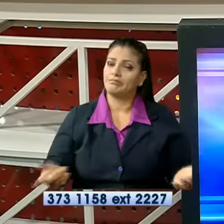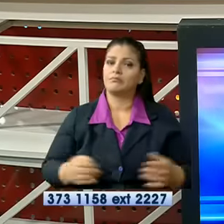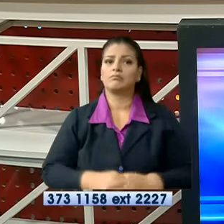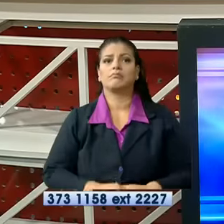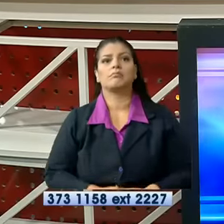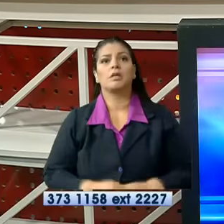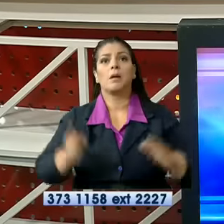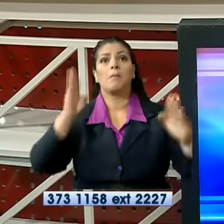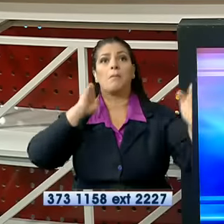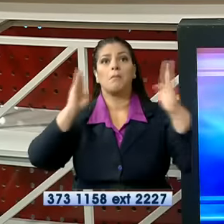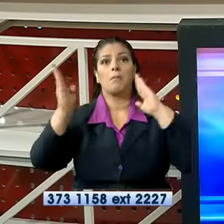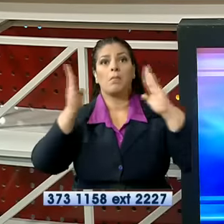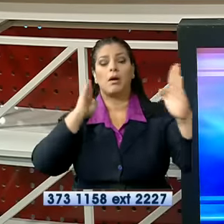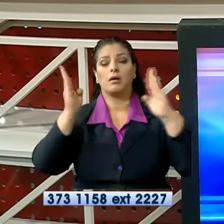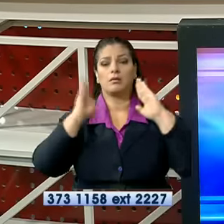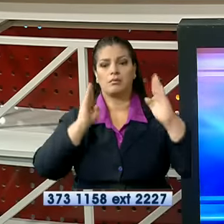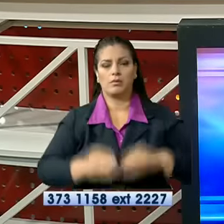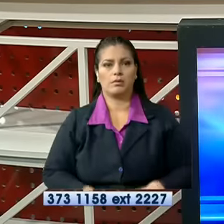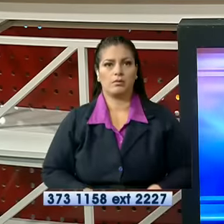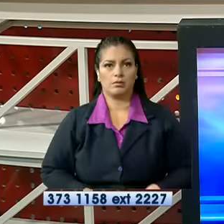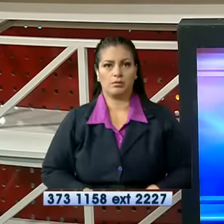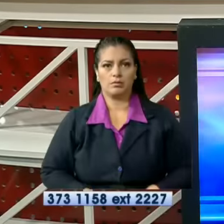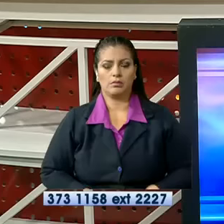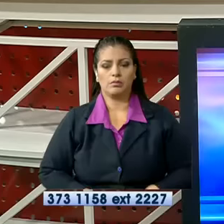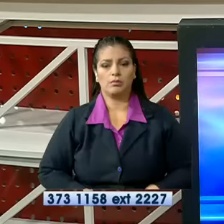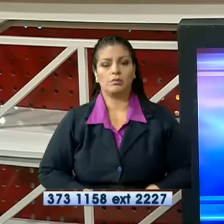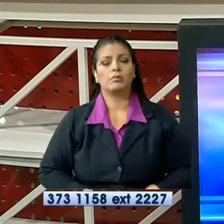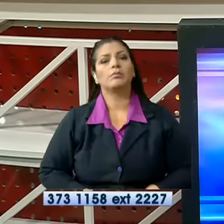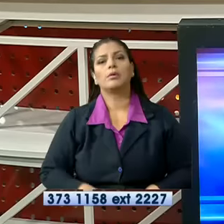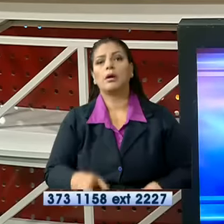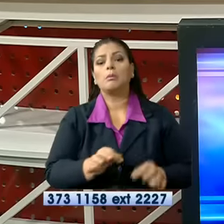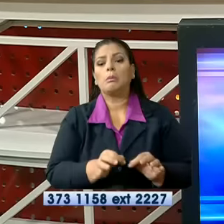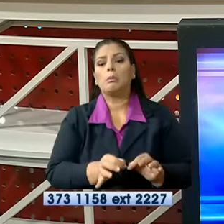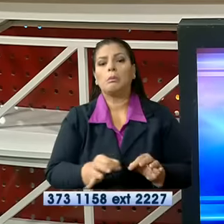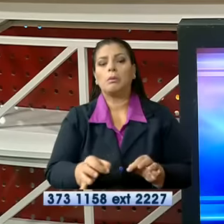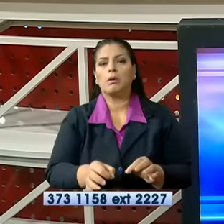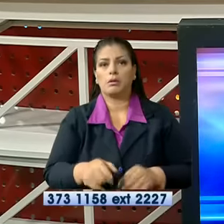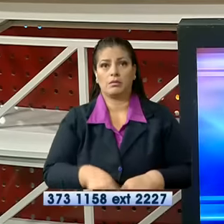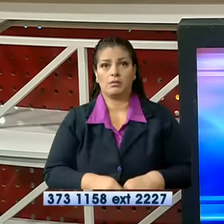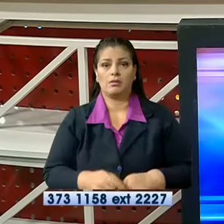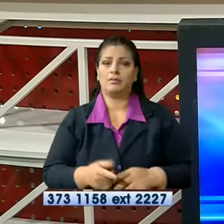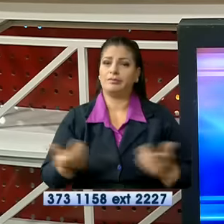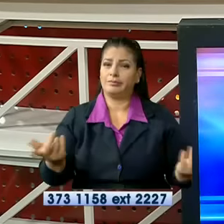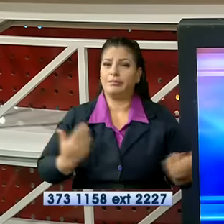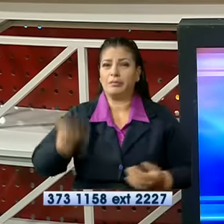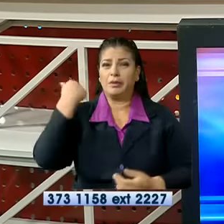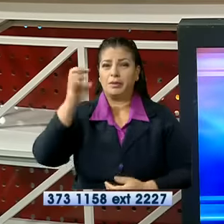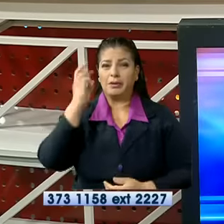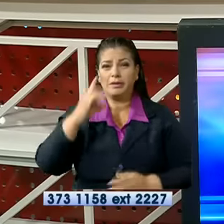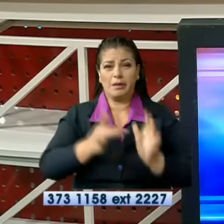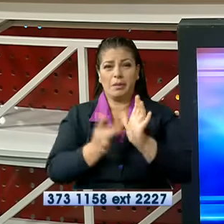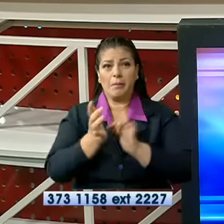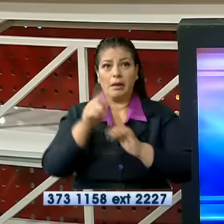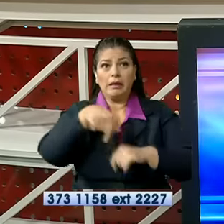del sector conocido como el Bypass, sitio en el que el terremoto del pasado 16 de abril dejó varias